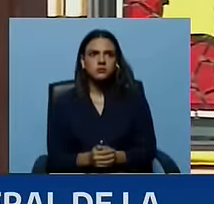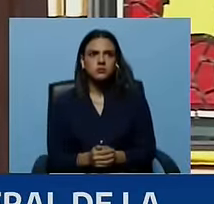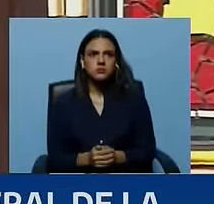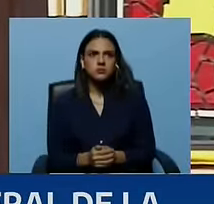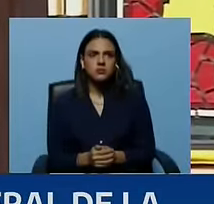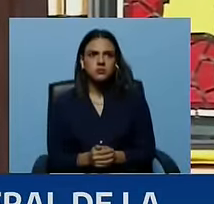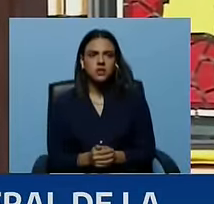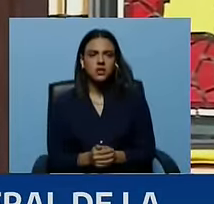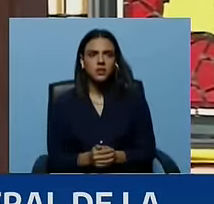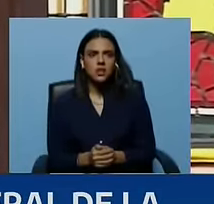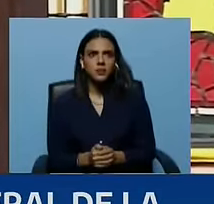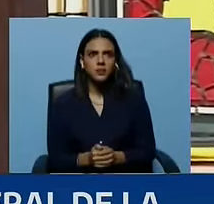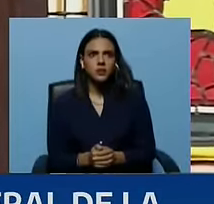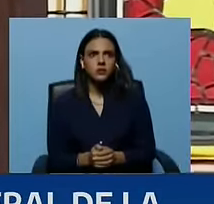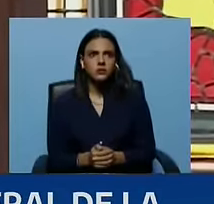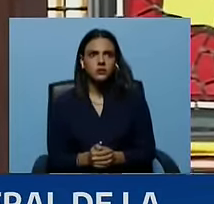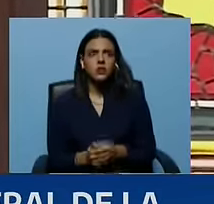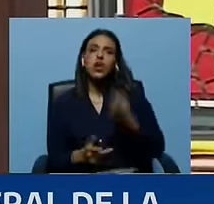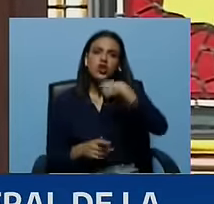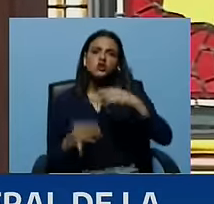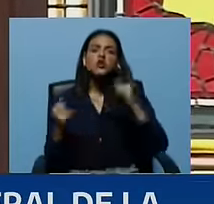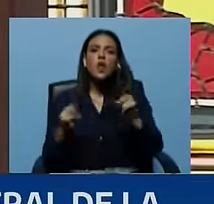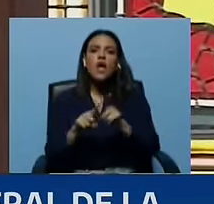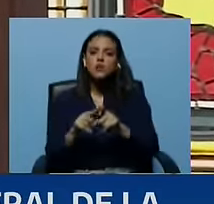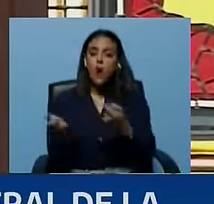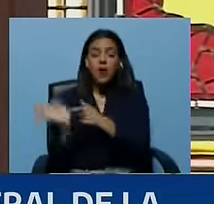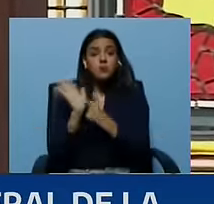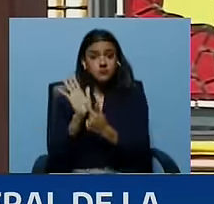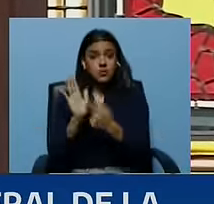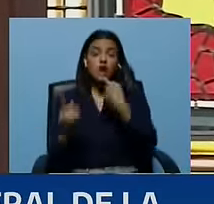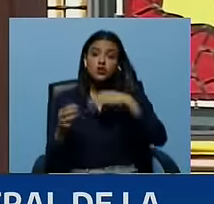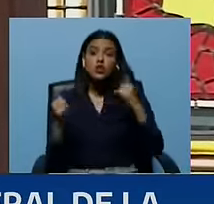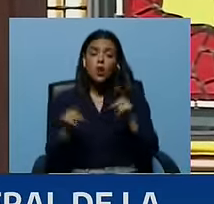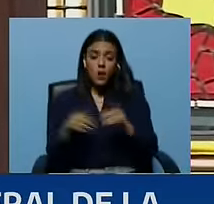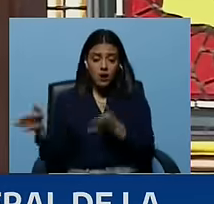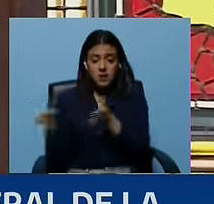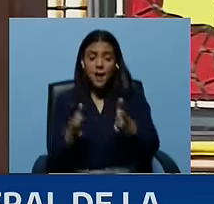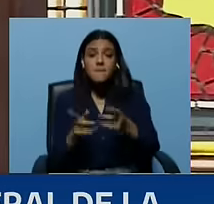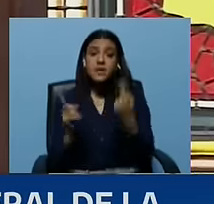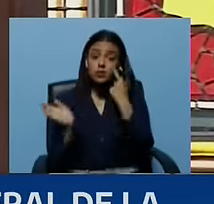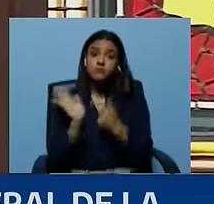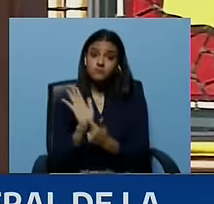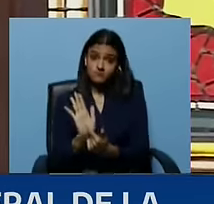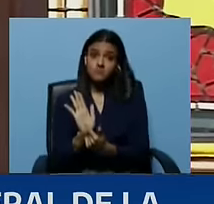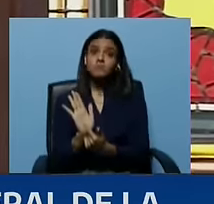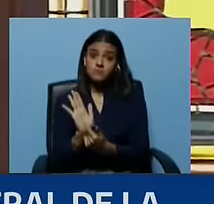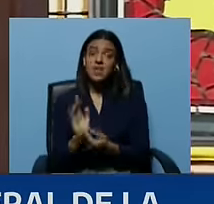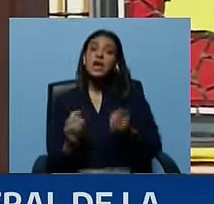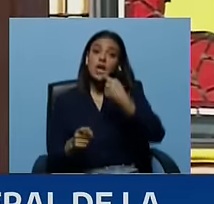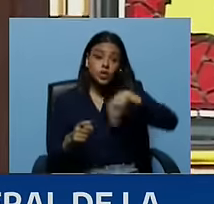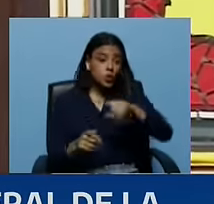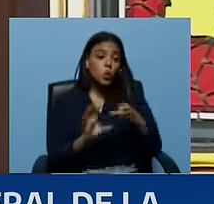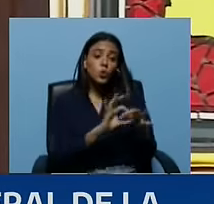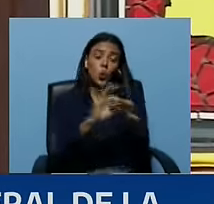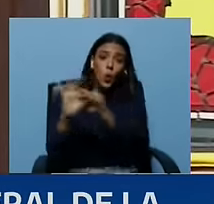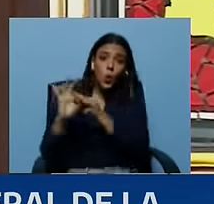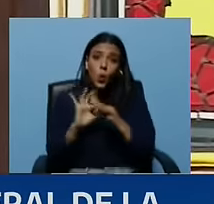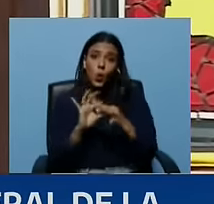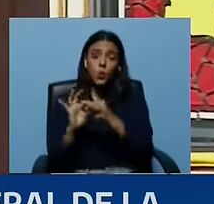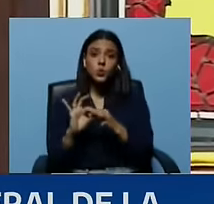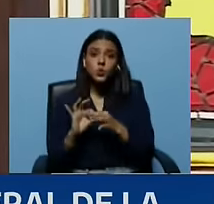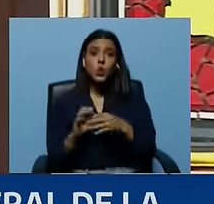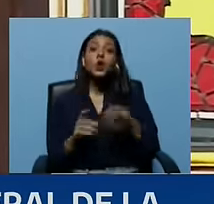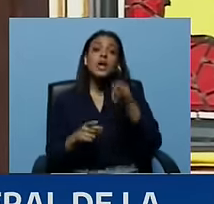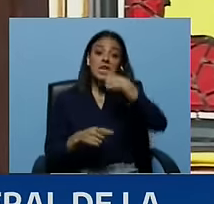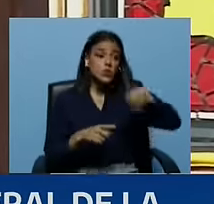Amén. Tenemos una guía. Bueno, vamos con la guía. Y ustedes nos